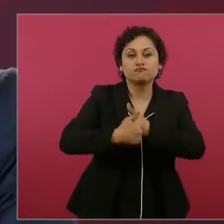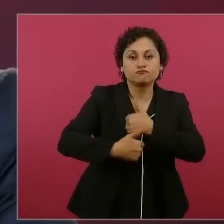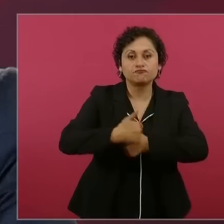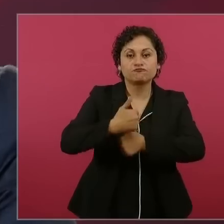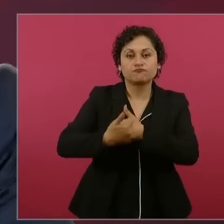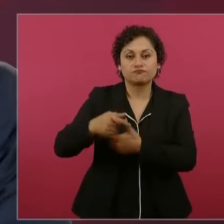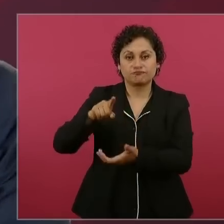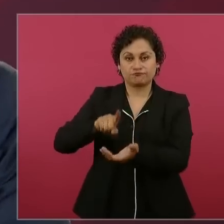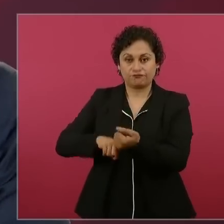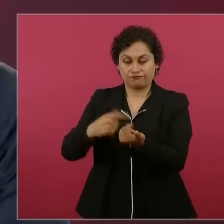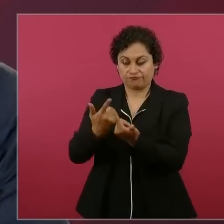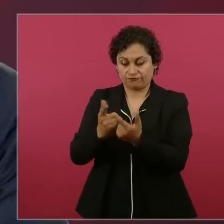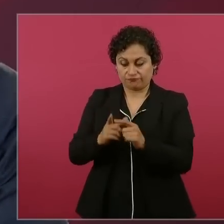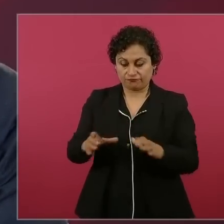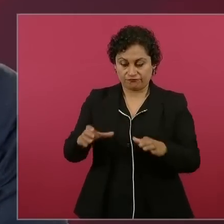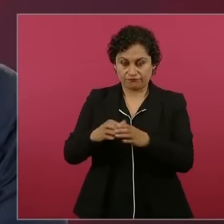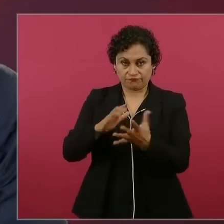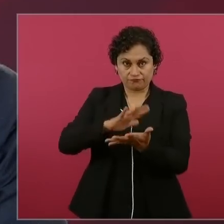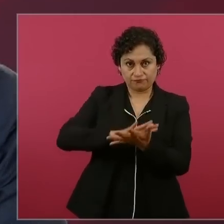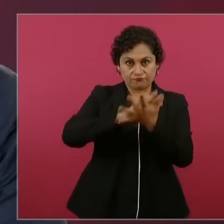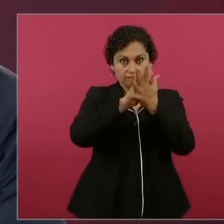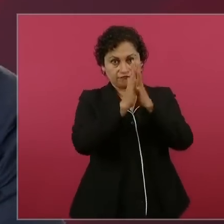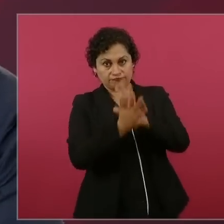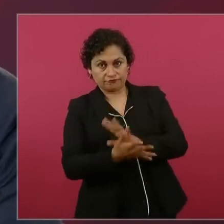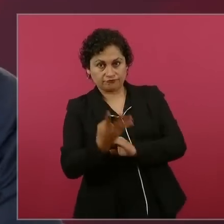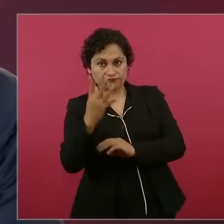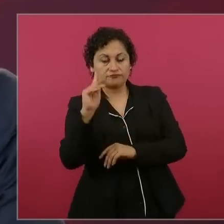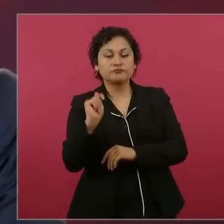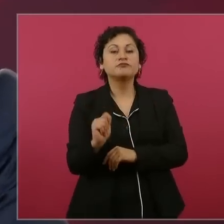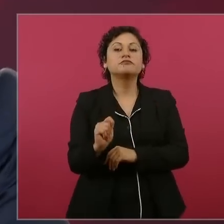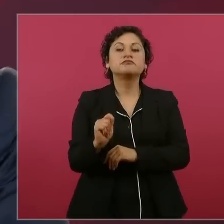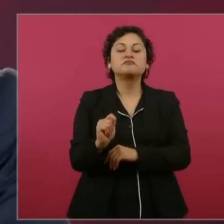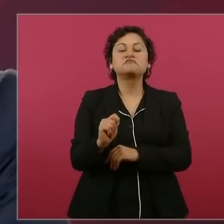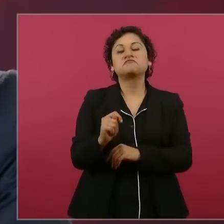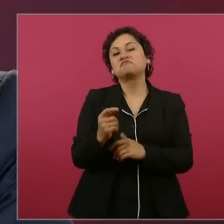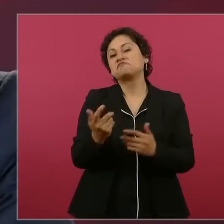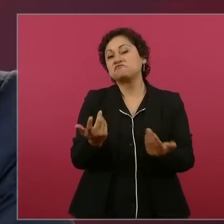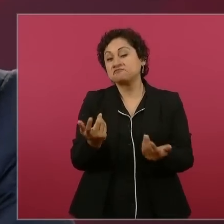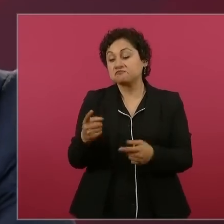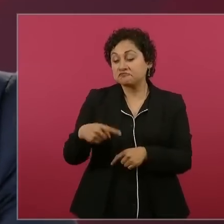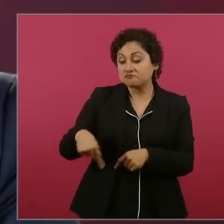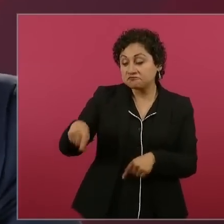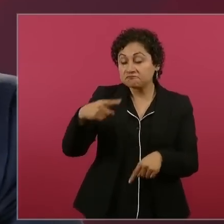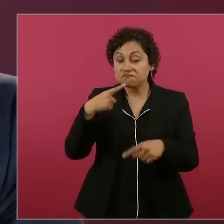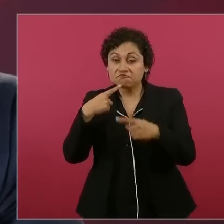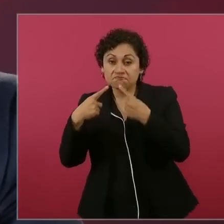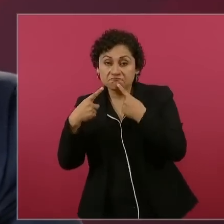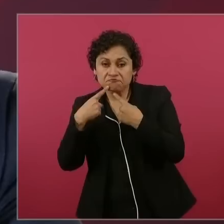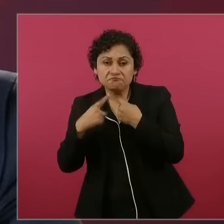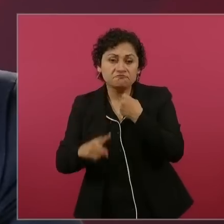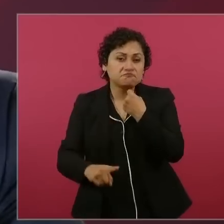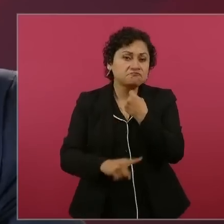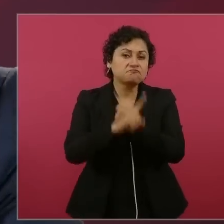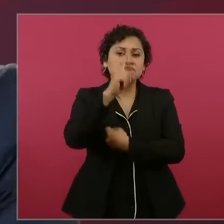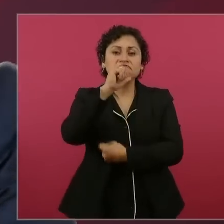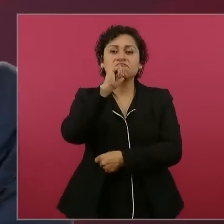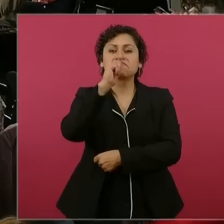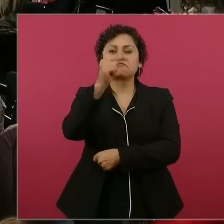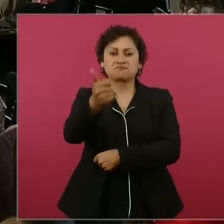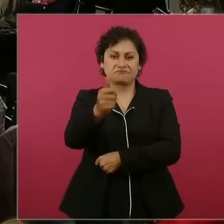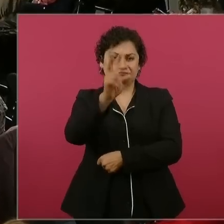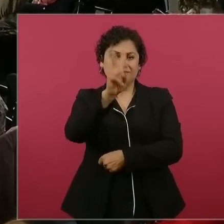transformación, pues no ha habido ningún problema, no me quita tiempo,